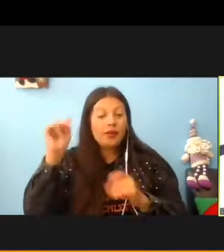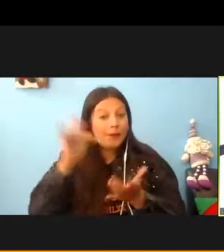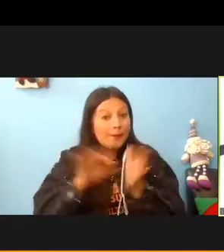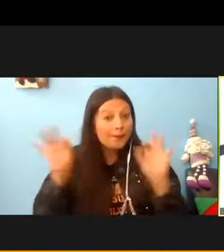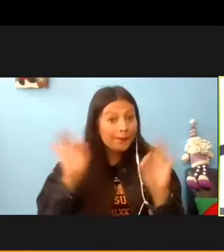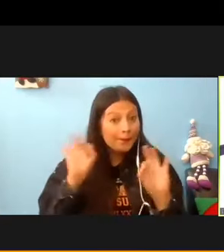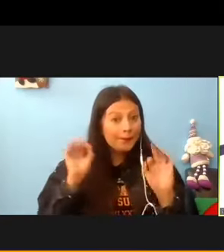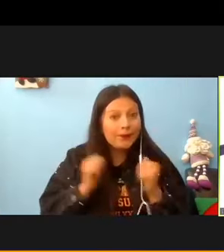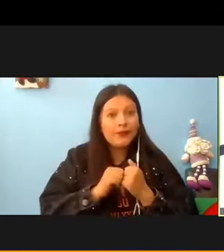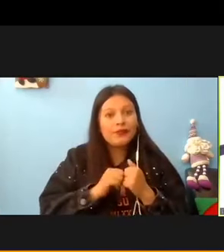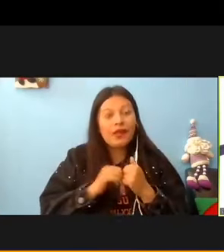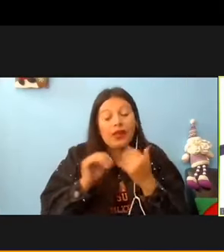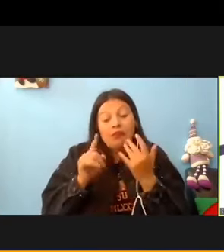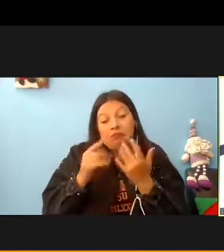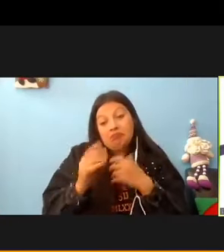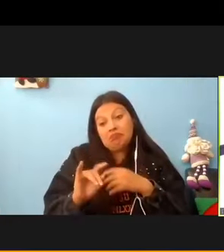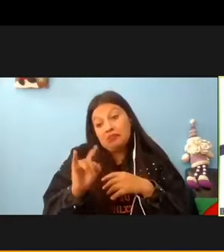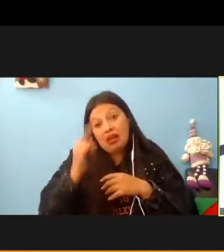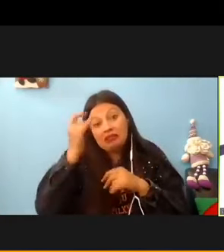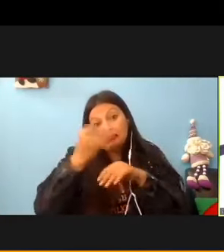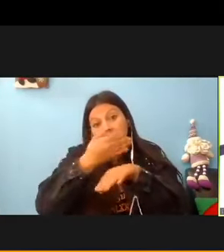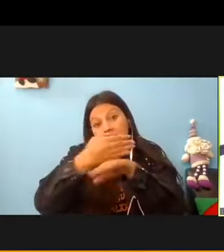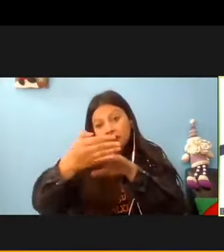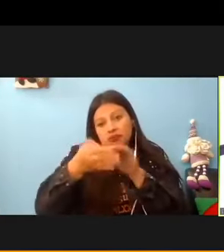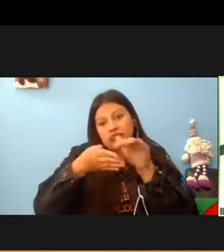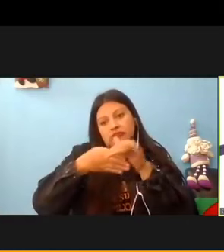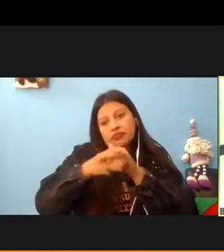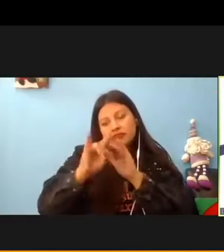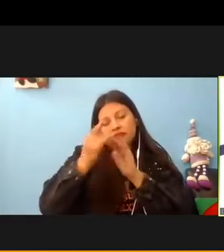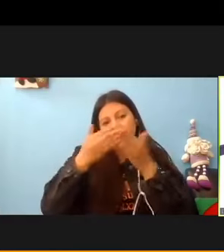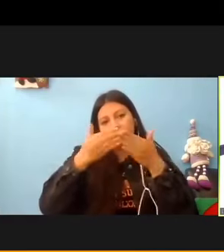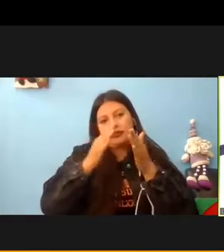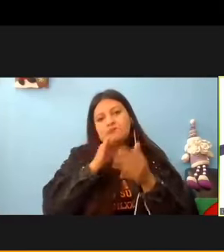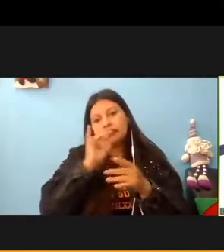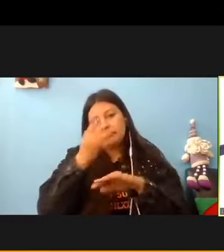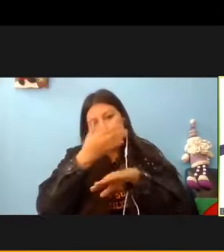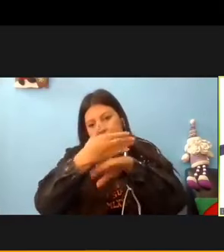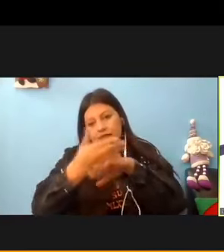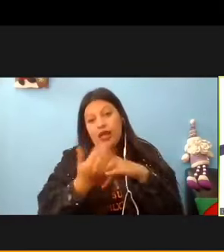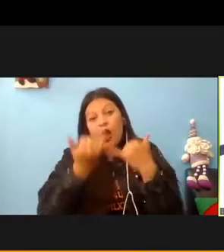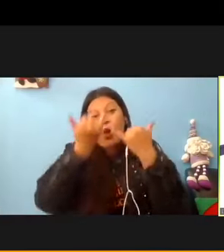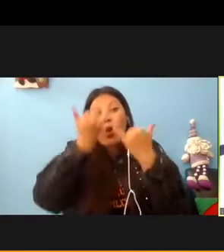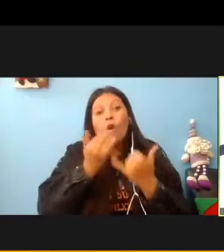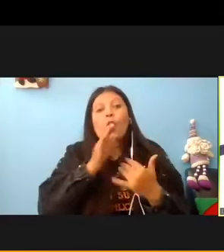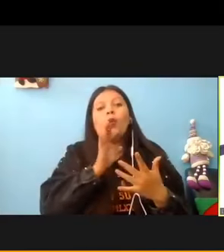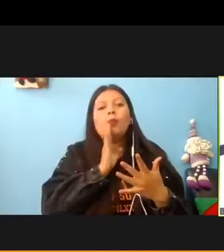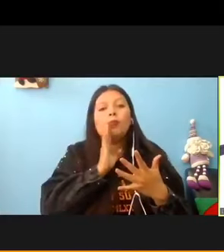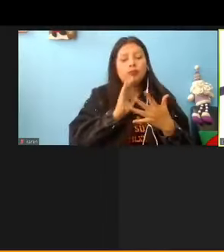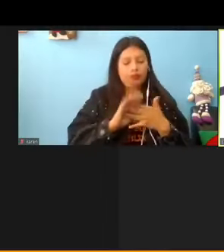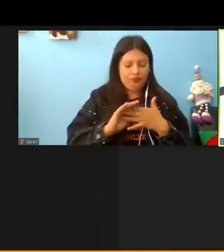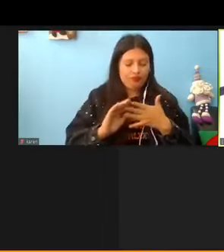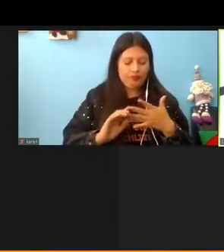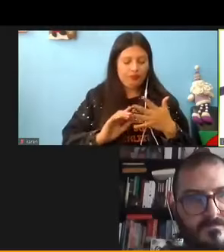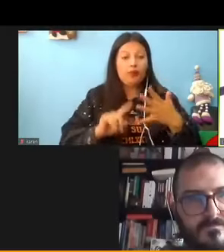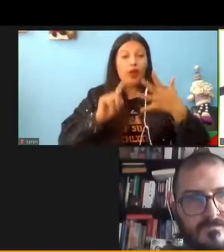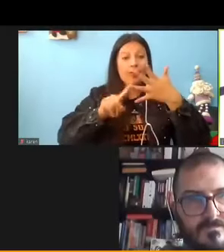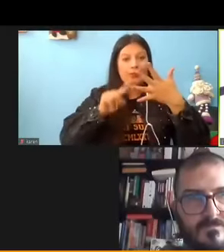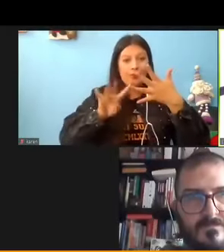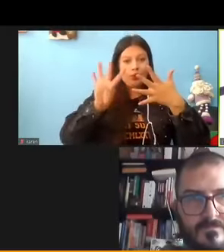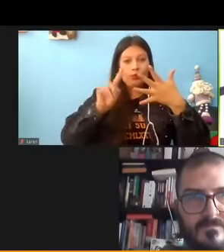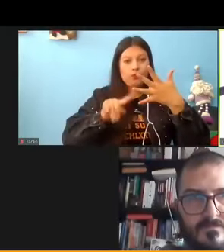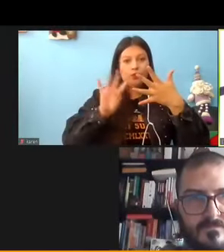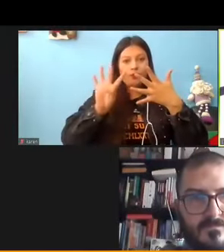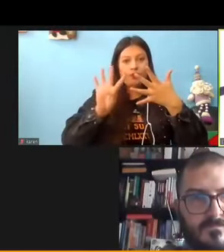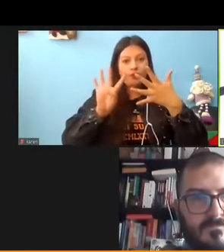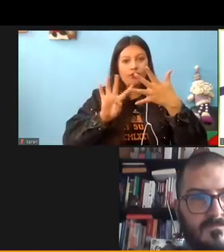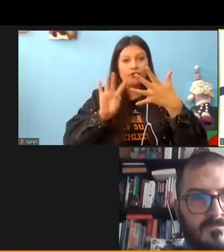formas, si más adelante quiere ingresar, bueno, ya le abrimos la palabra. Por ahora seguimos con el eje 4,